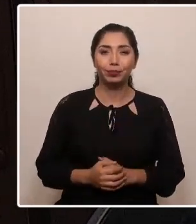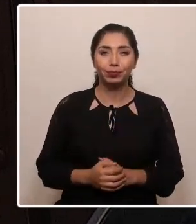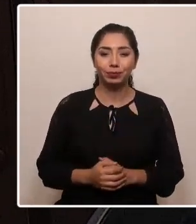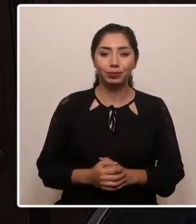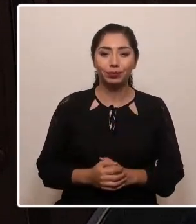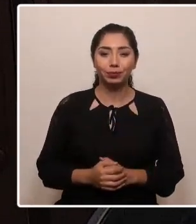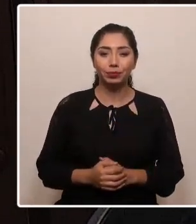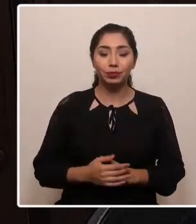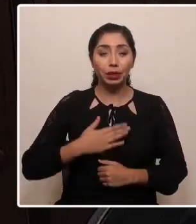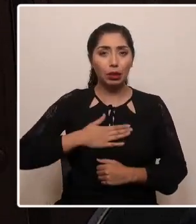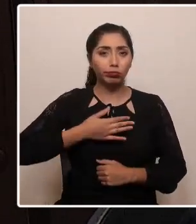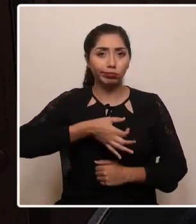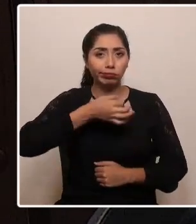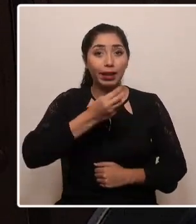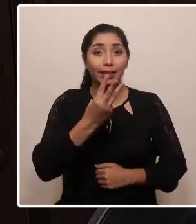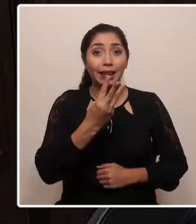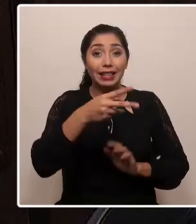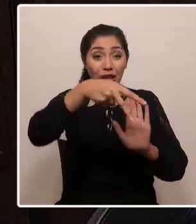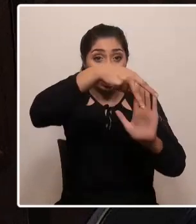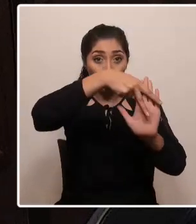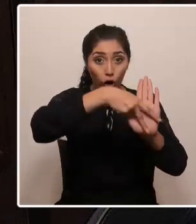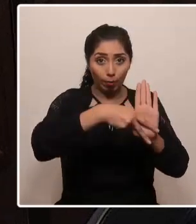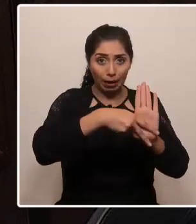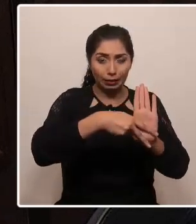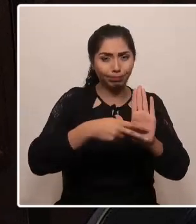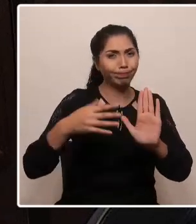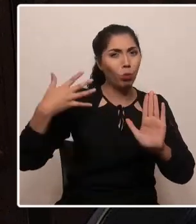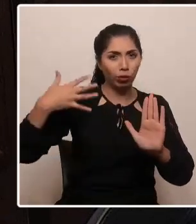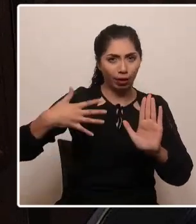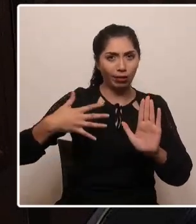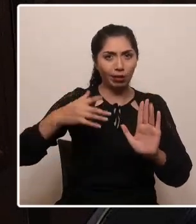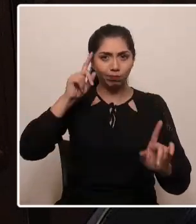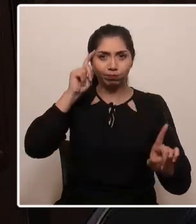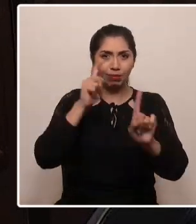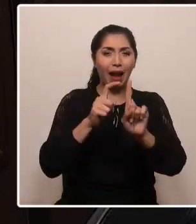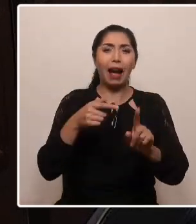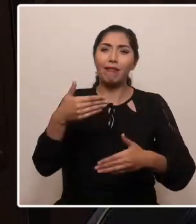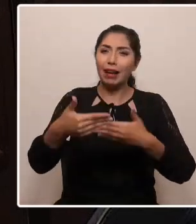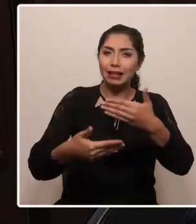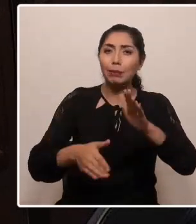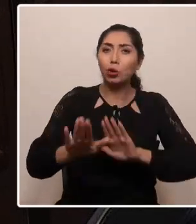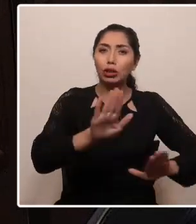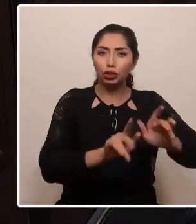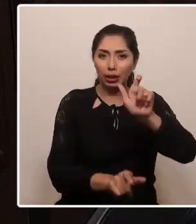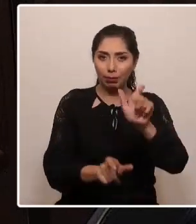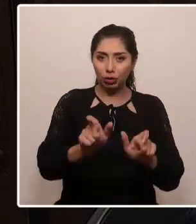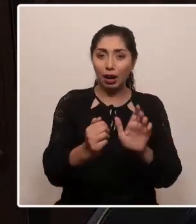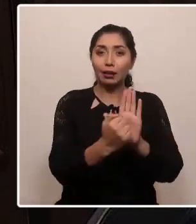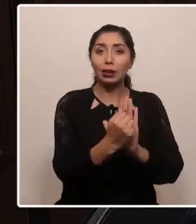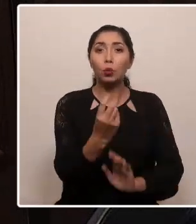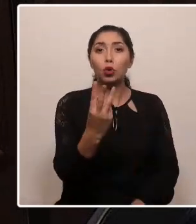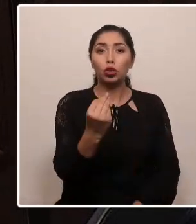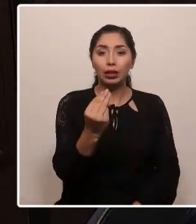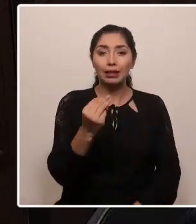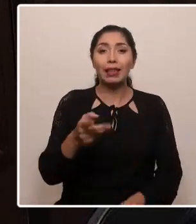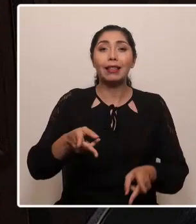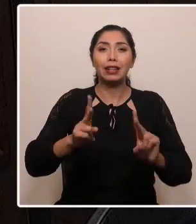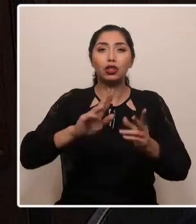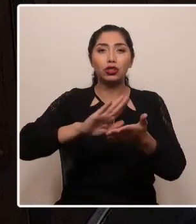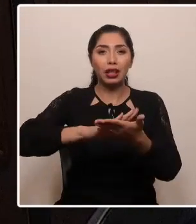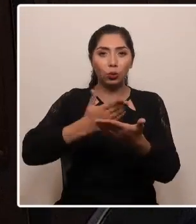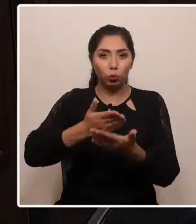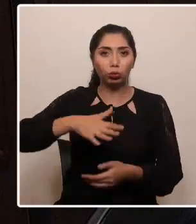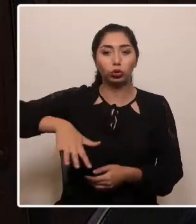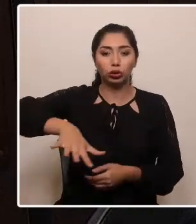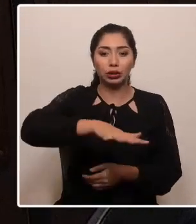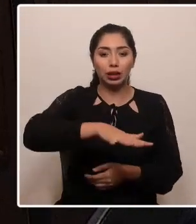Me quiero referir a tres normas que me parecen trascendentales para el avance y la protección de las personas. El artículo 13, el derecho a la salud social, derecho a la